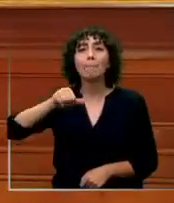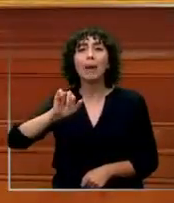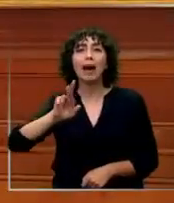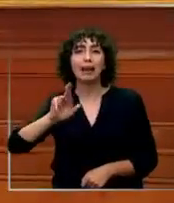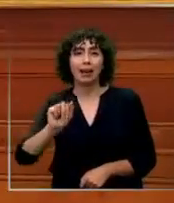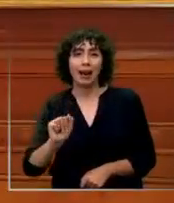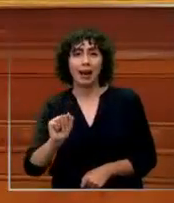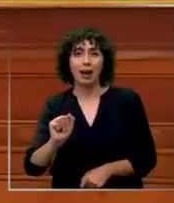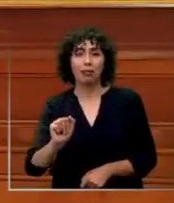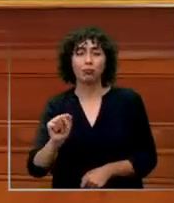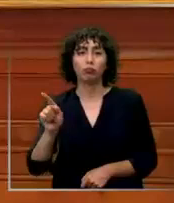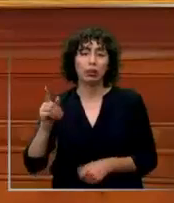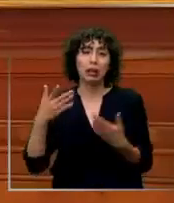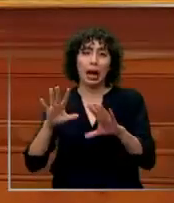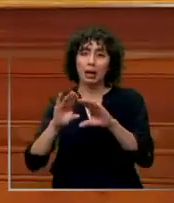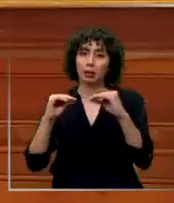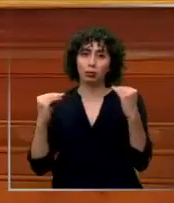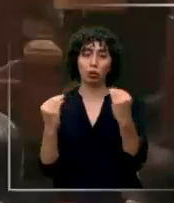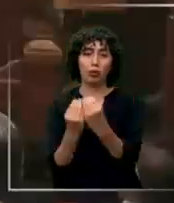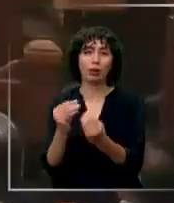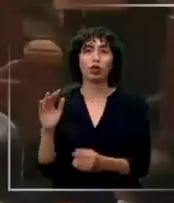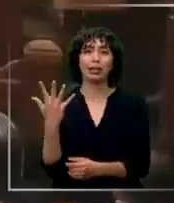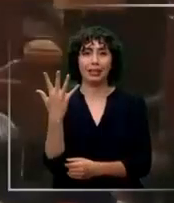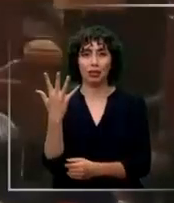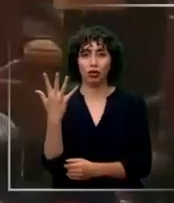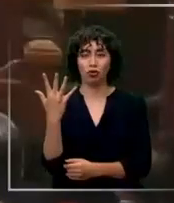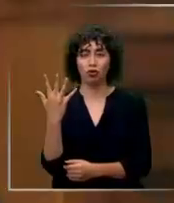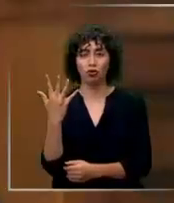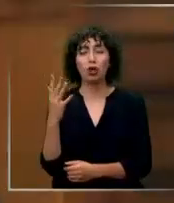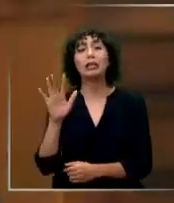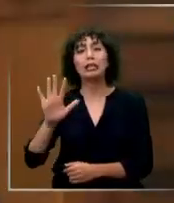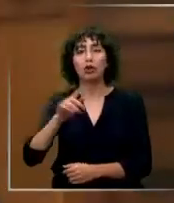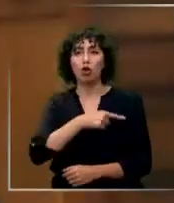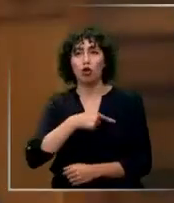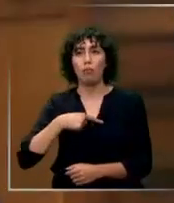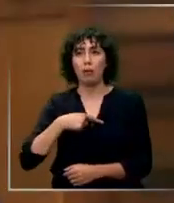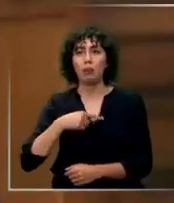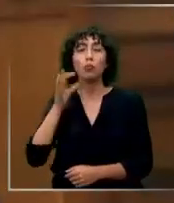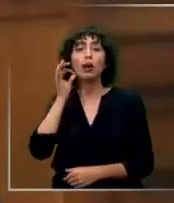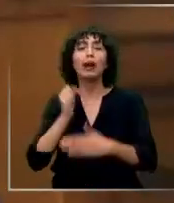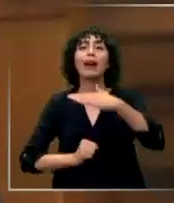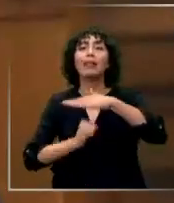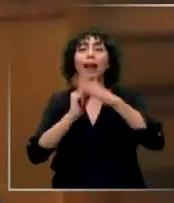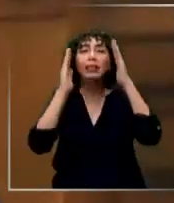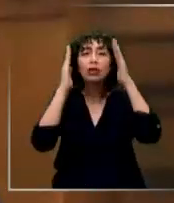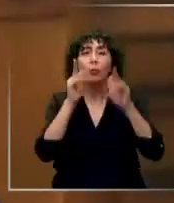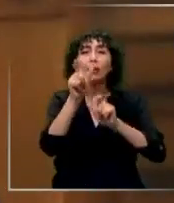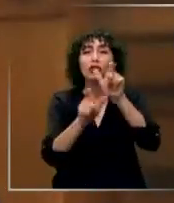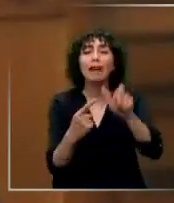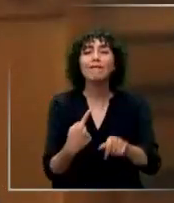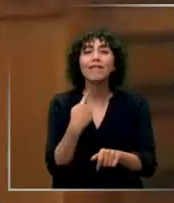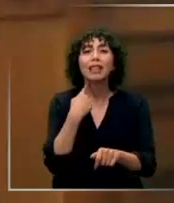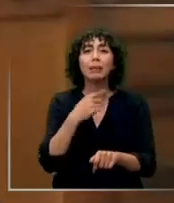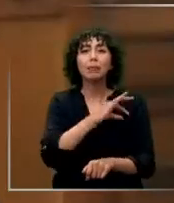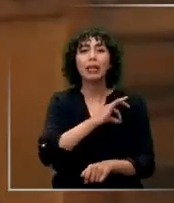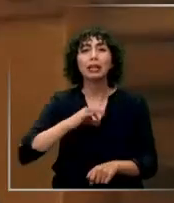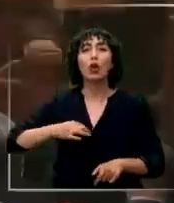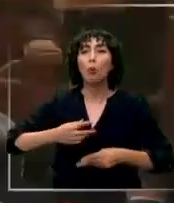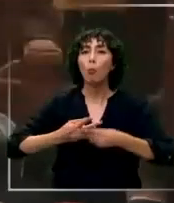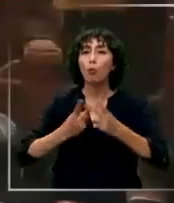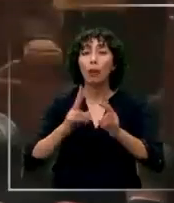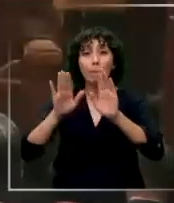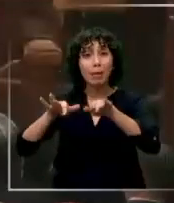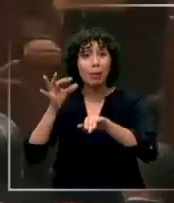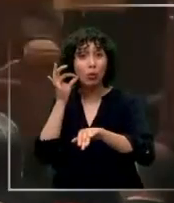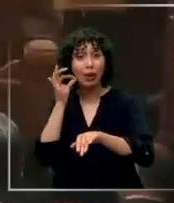Bravo, completando los 5 nombres. Se trata de la gerenta de División de Atención de Víctimas y Testigos del Ministerio Público, la misma que el 7